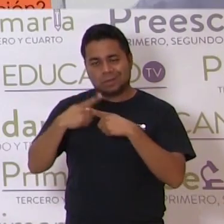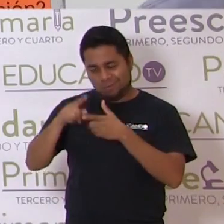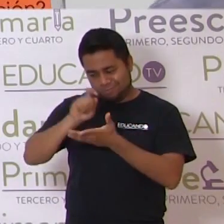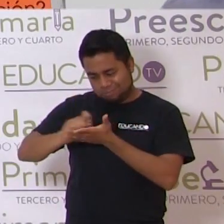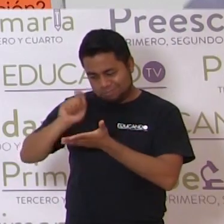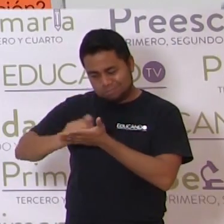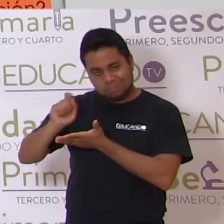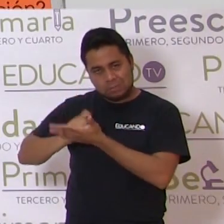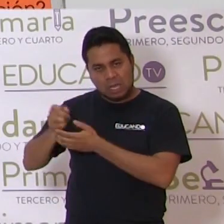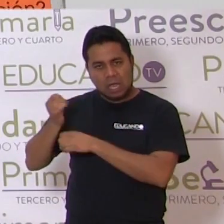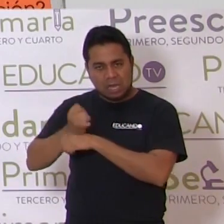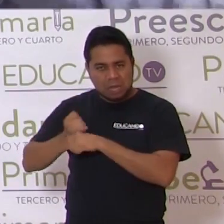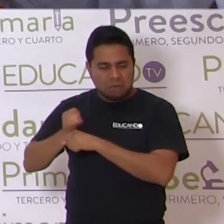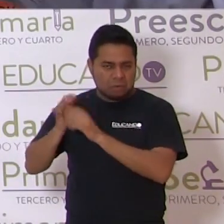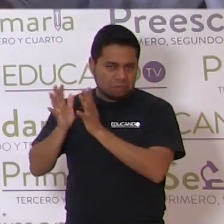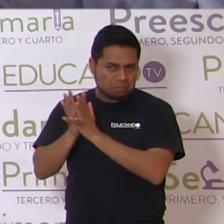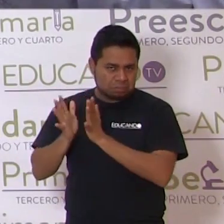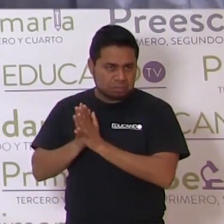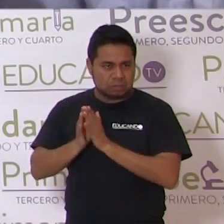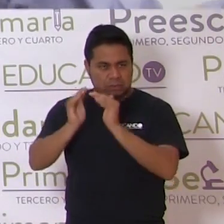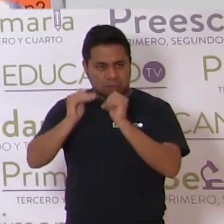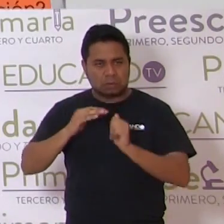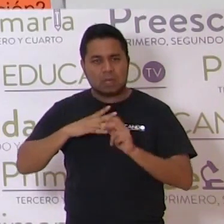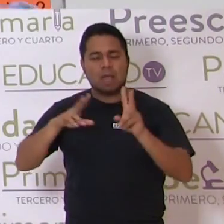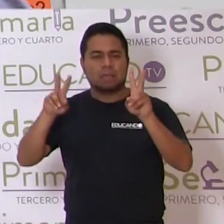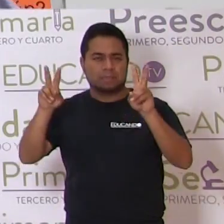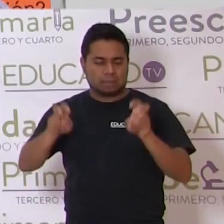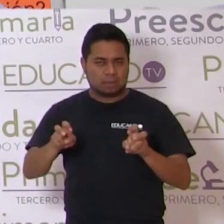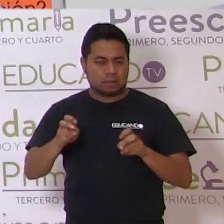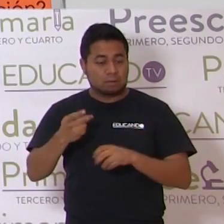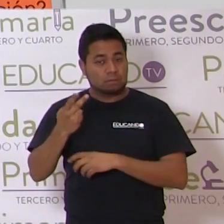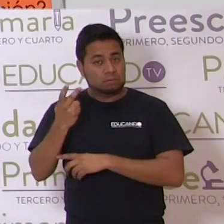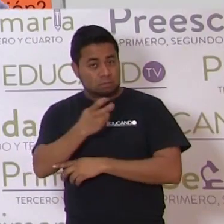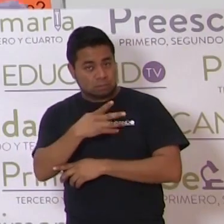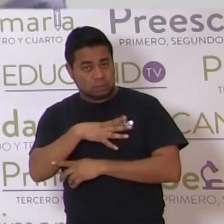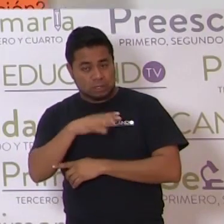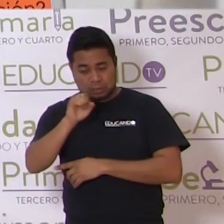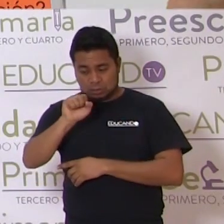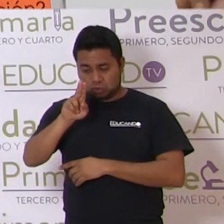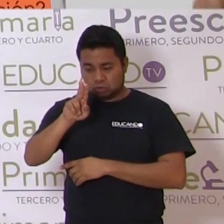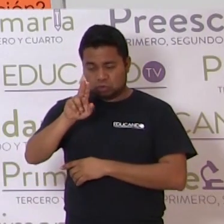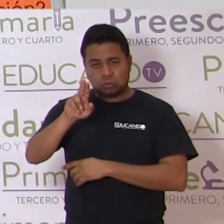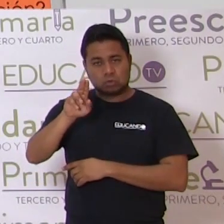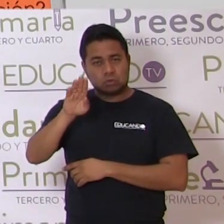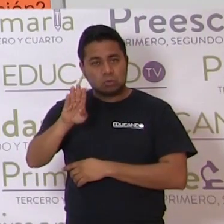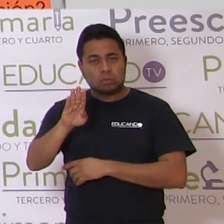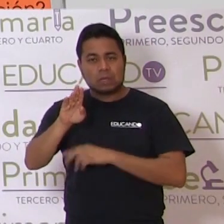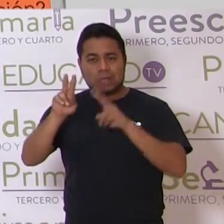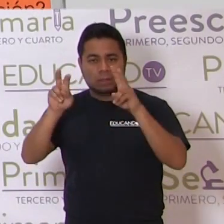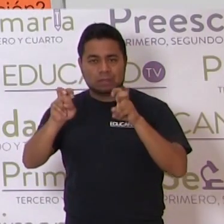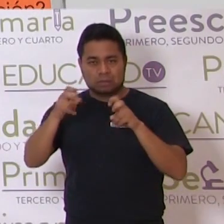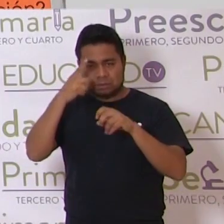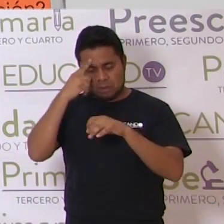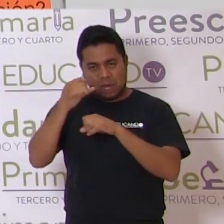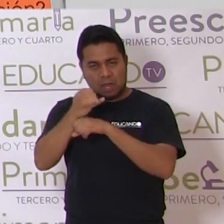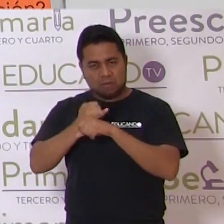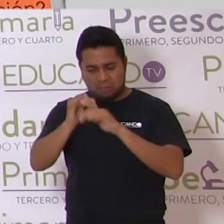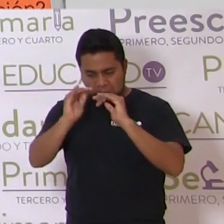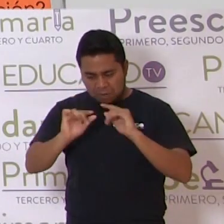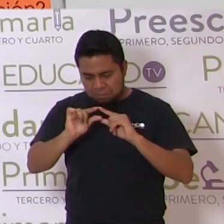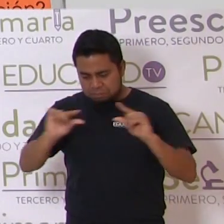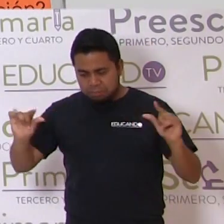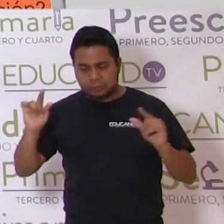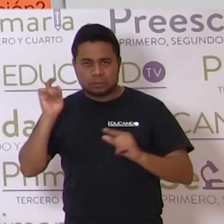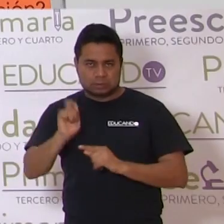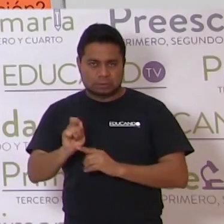informe. Enseguida vemos el título. Esto sería un subtítulo del informe científico.